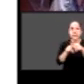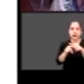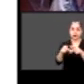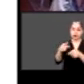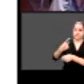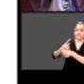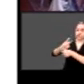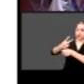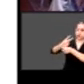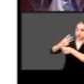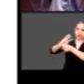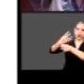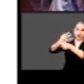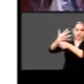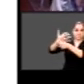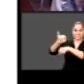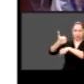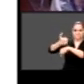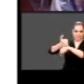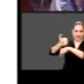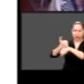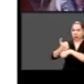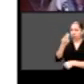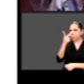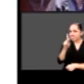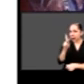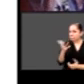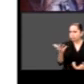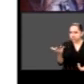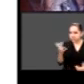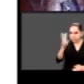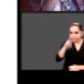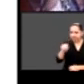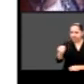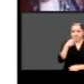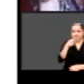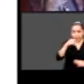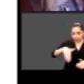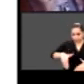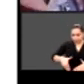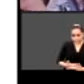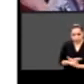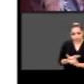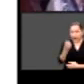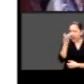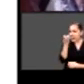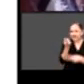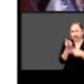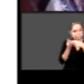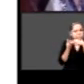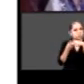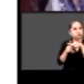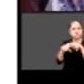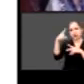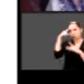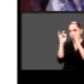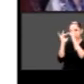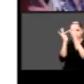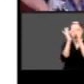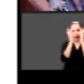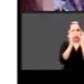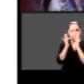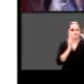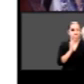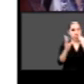verdad es que los niños están aprendiendo todo el tiempo. Y no solo por la cantidad de conexiones neuronales que,